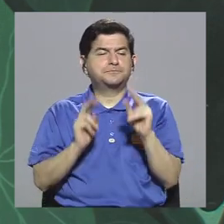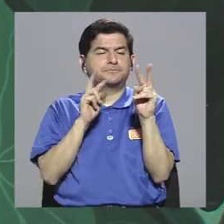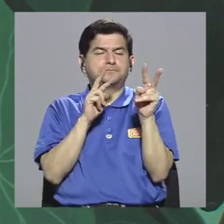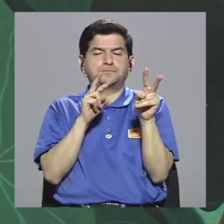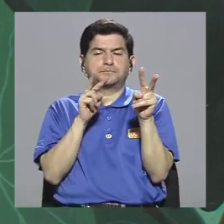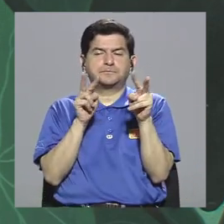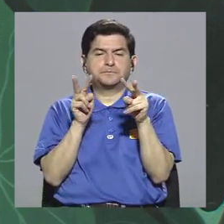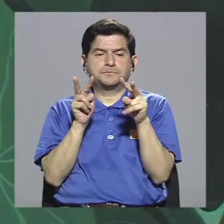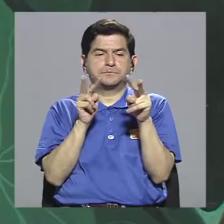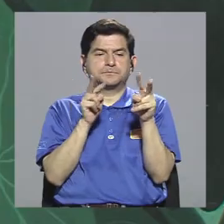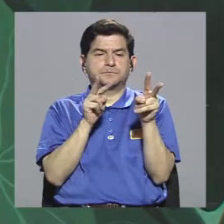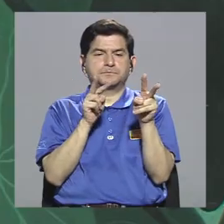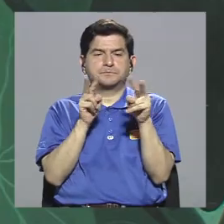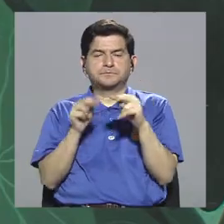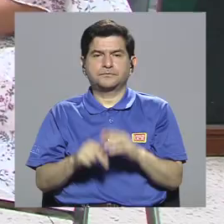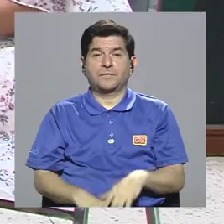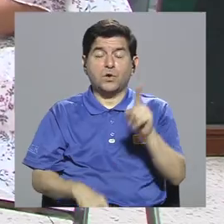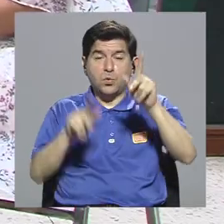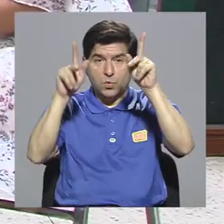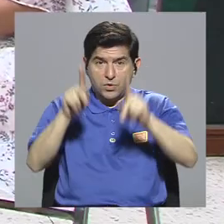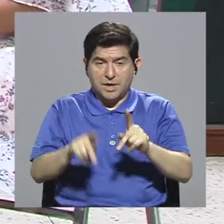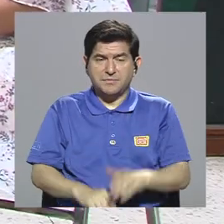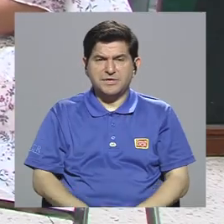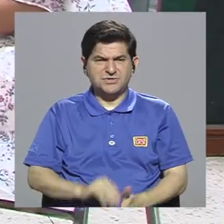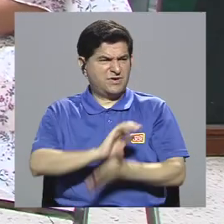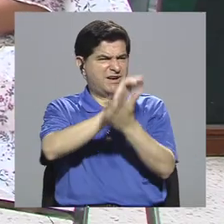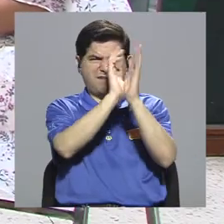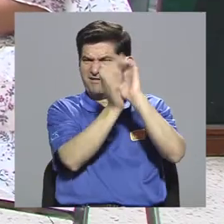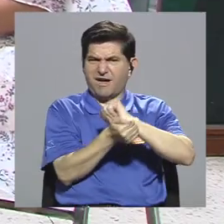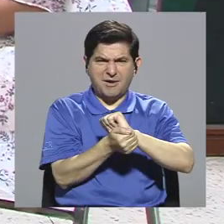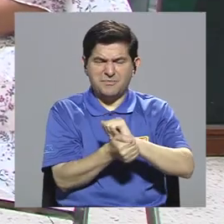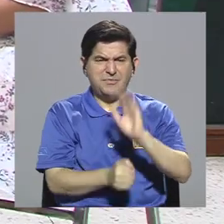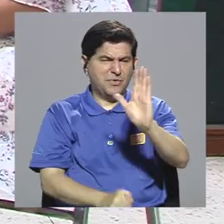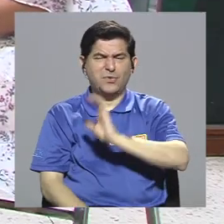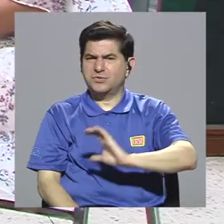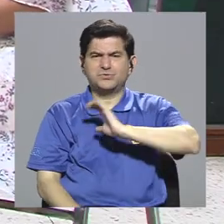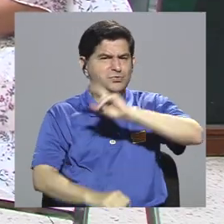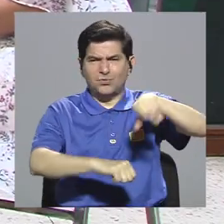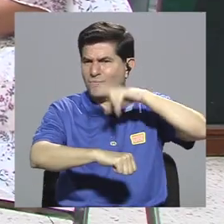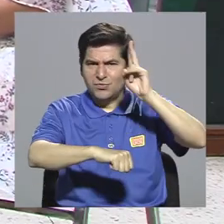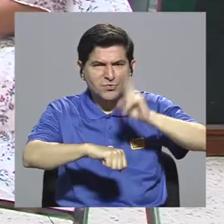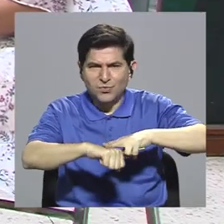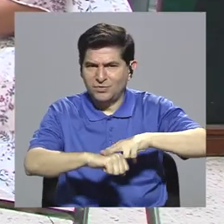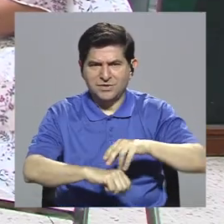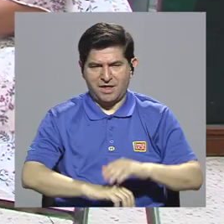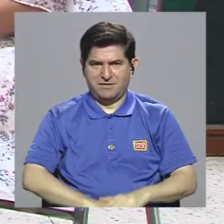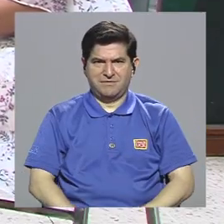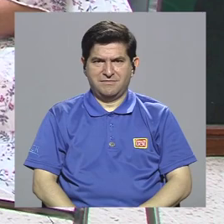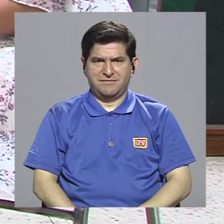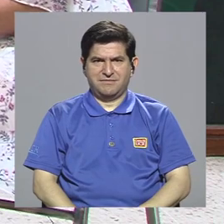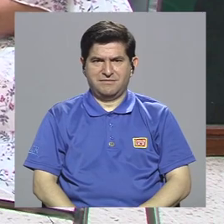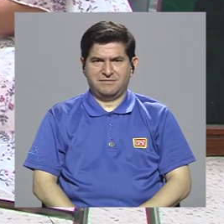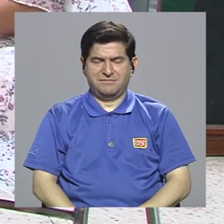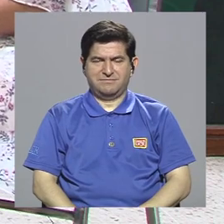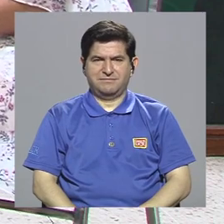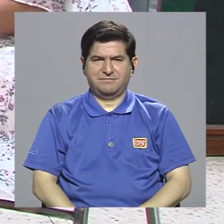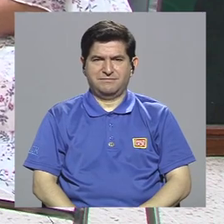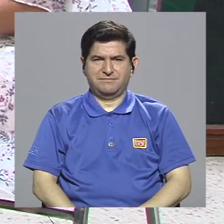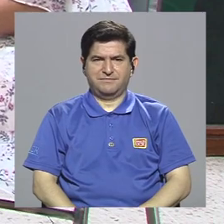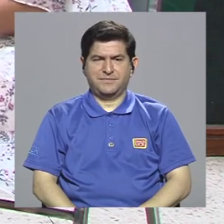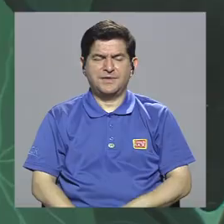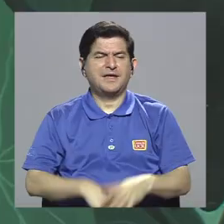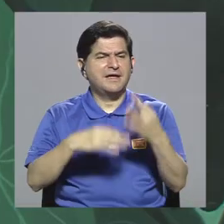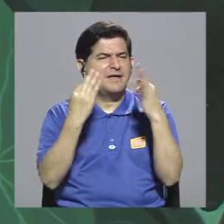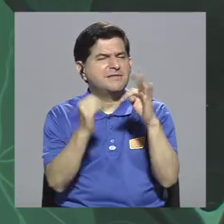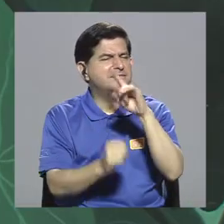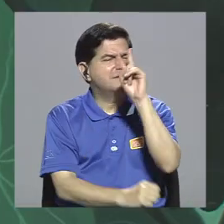observando cuando alguna persona sufre cambios en lo que es su conducta normal, ¿verdad?, habitual, y acercarnos